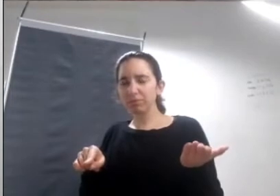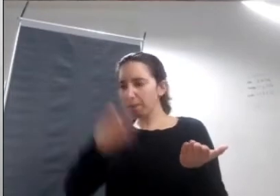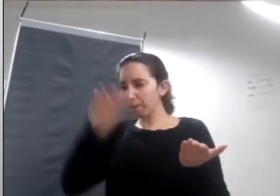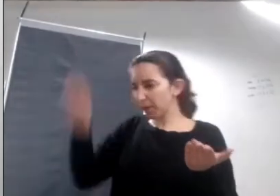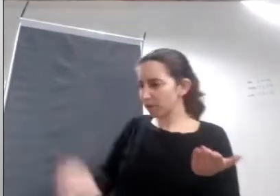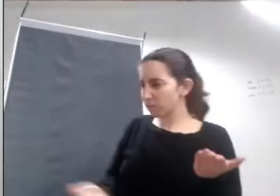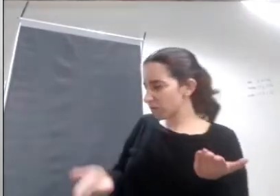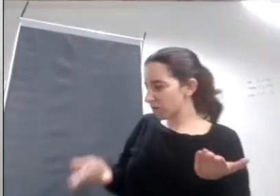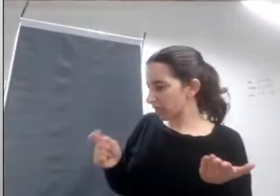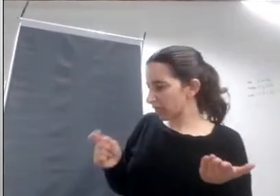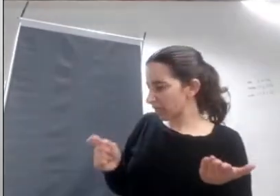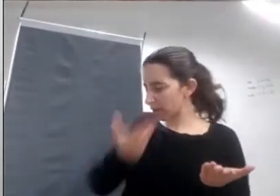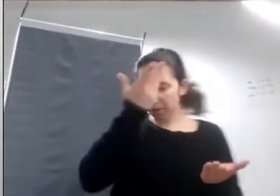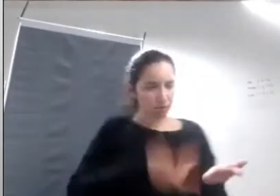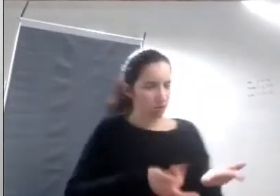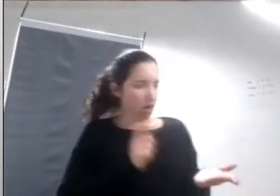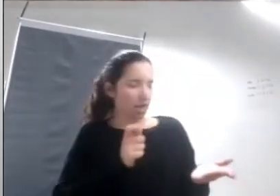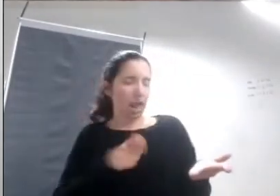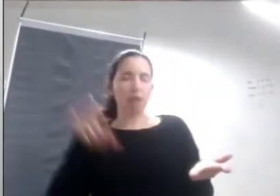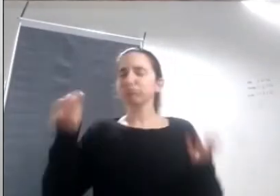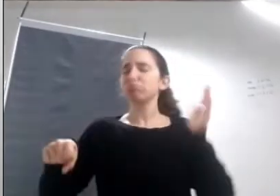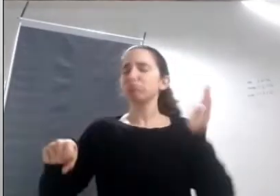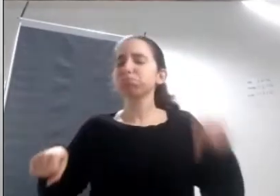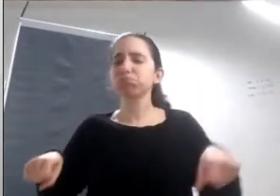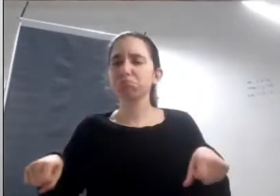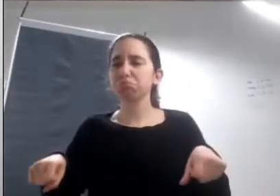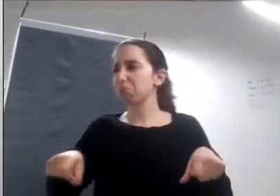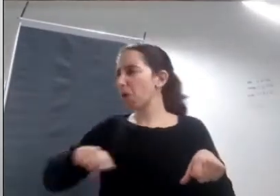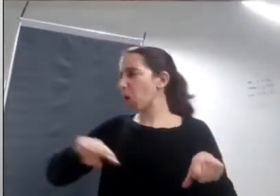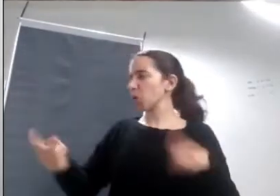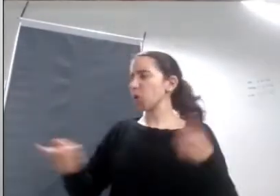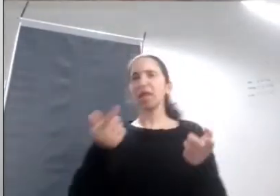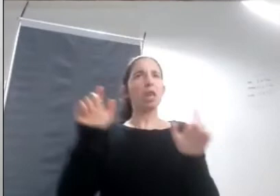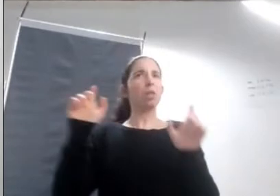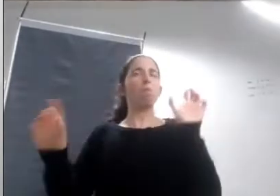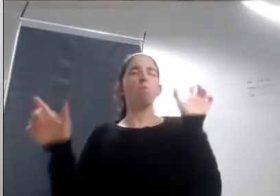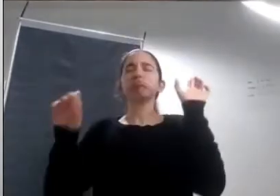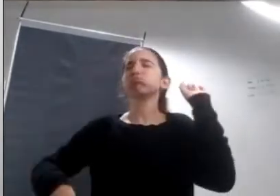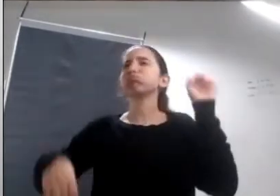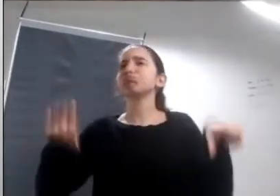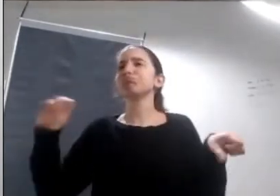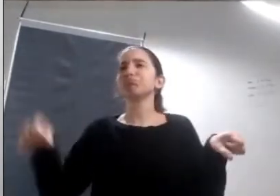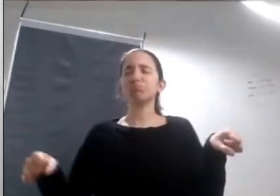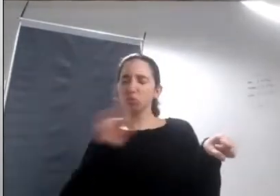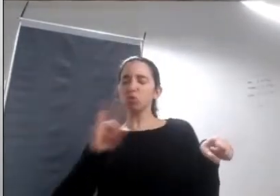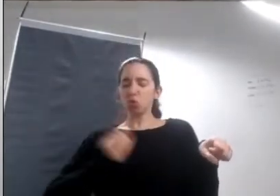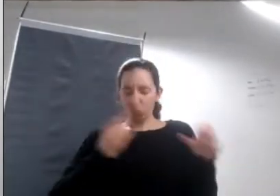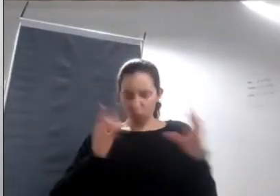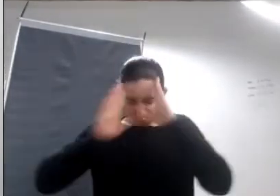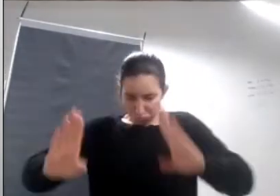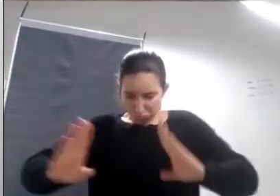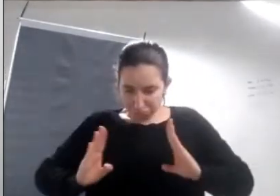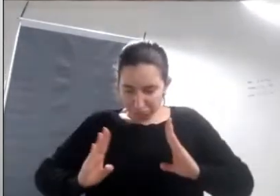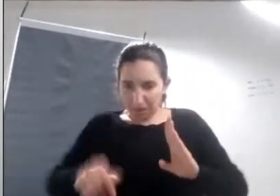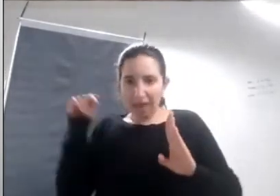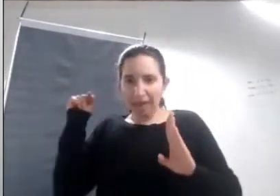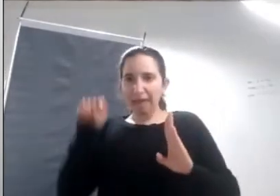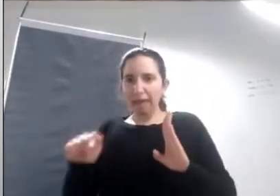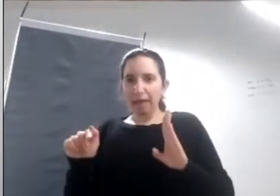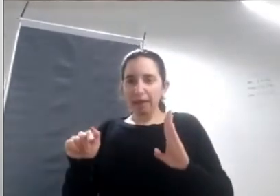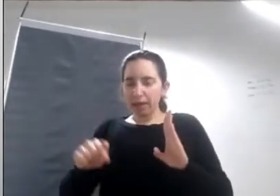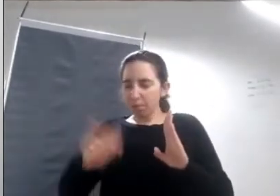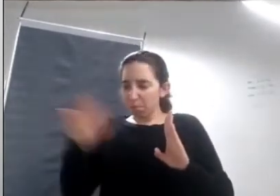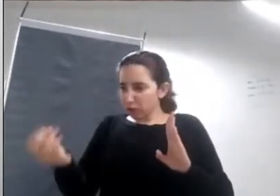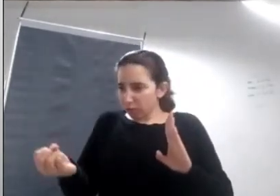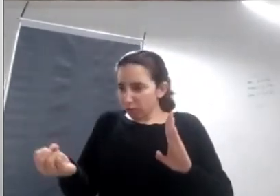del otro y ahí pierdo la dimensión de lo que es el despliegue de las potenciales del